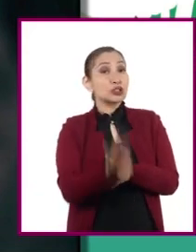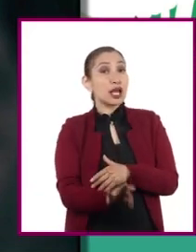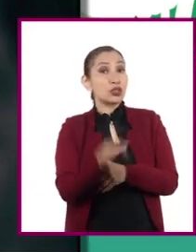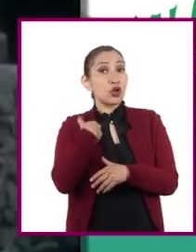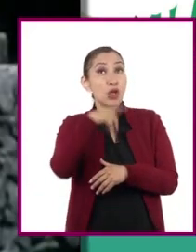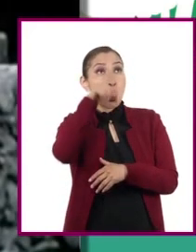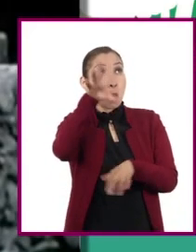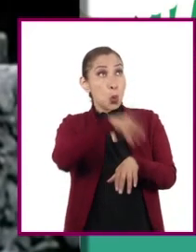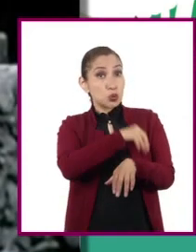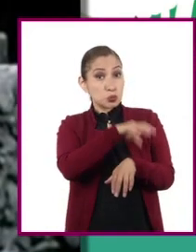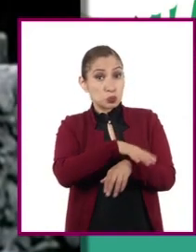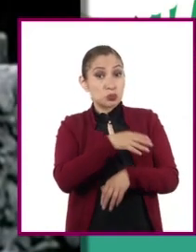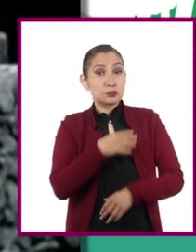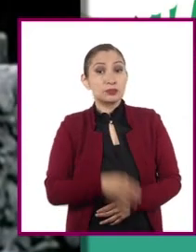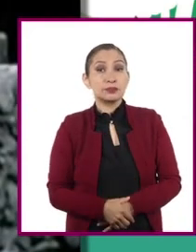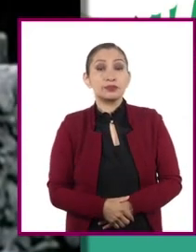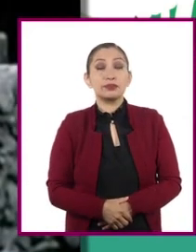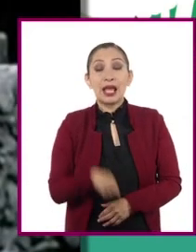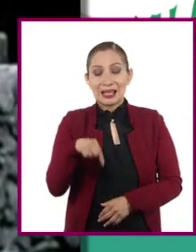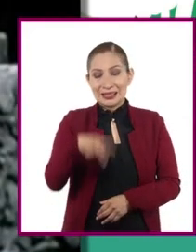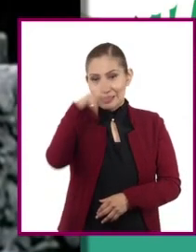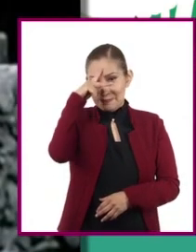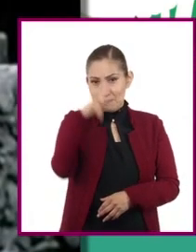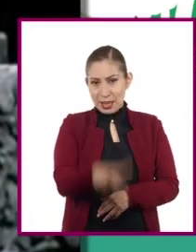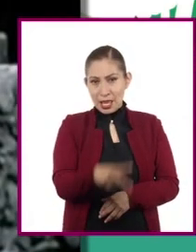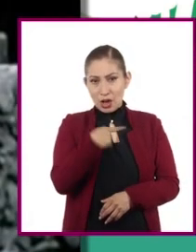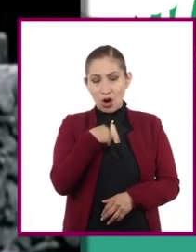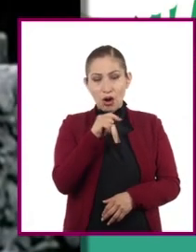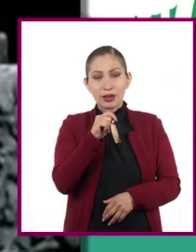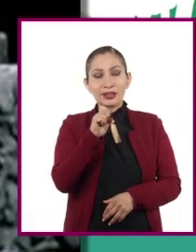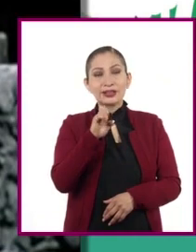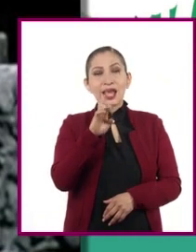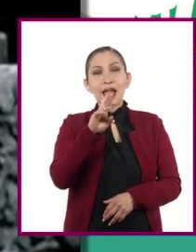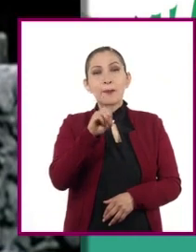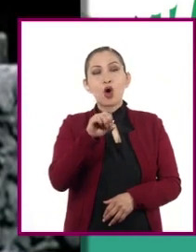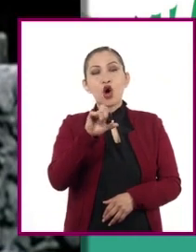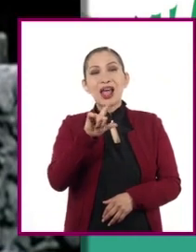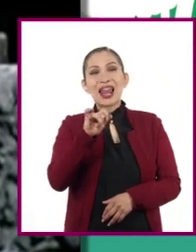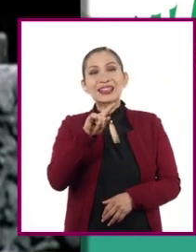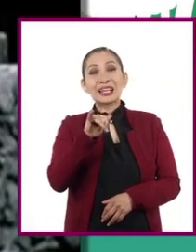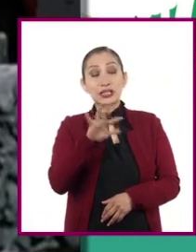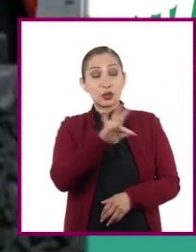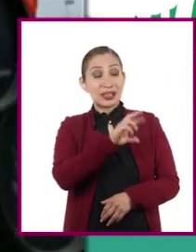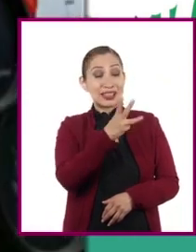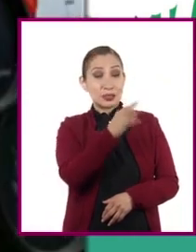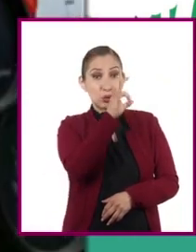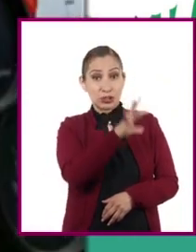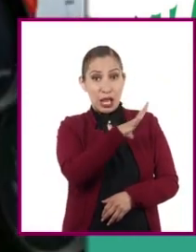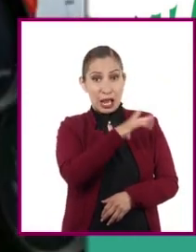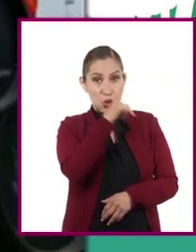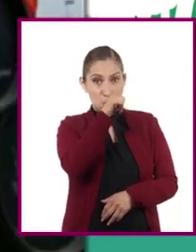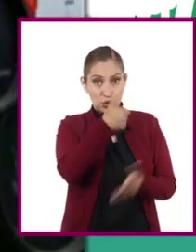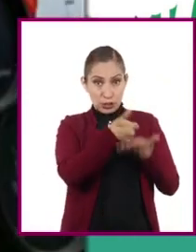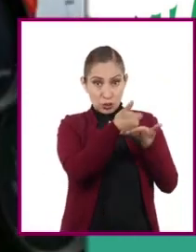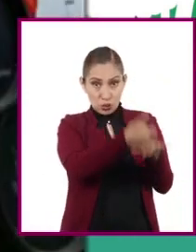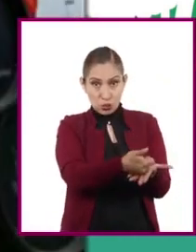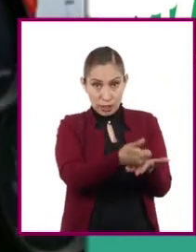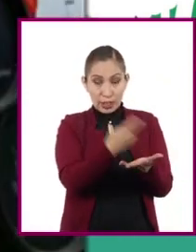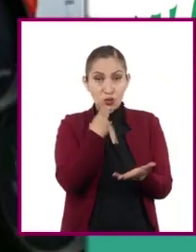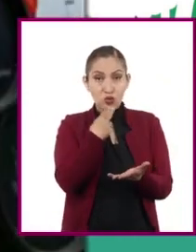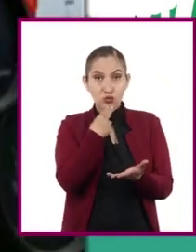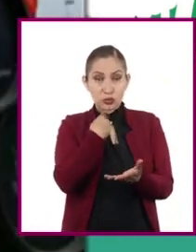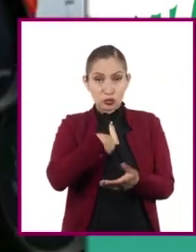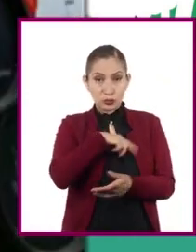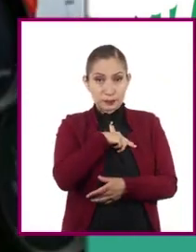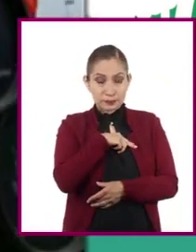42% de la electricidad. En nuestro país, las termoeléctricas producen el 53% de la electricidad que